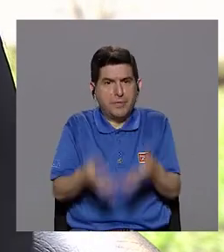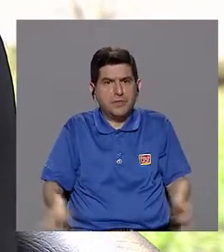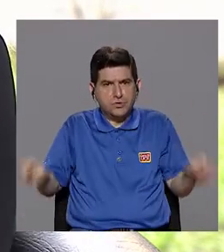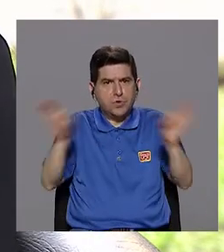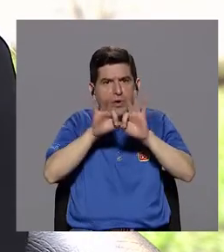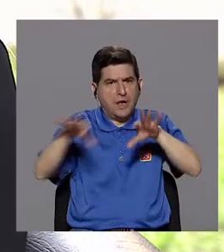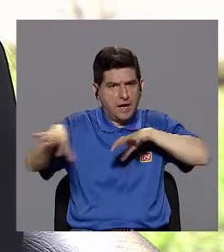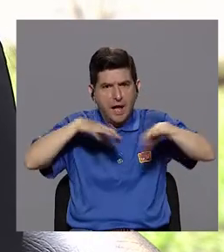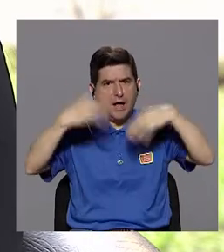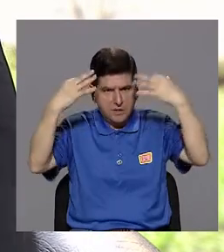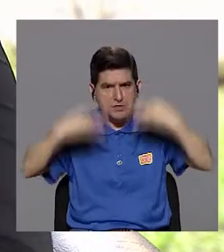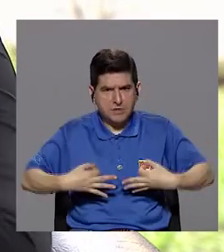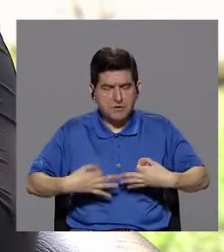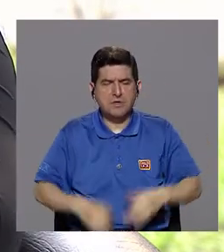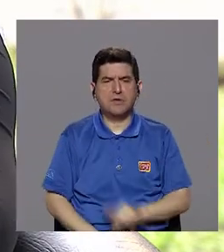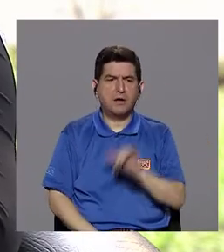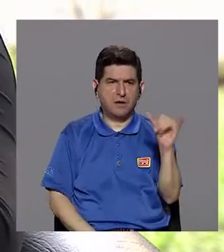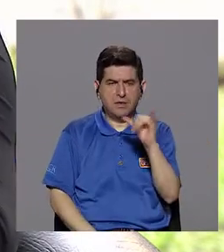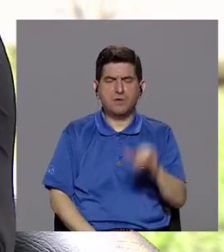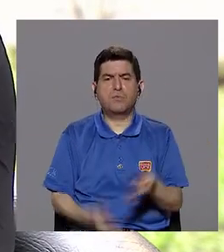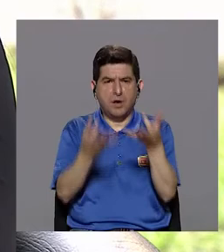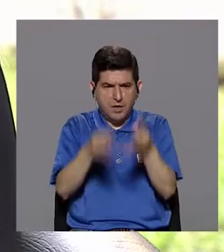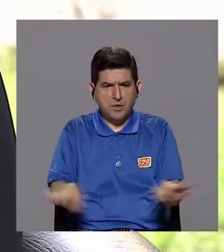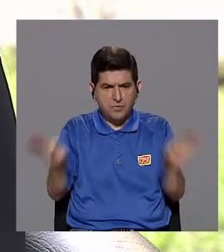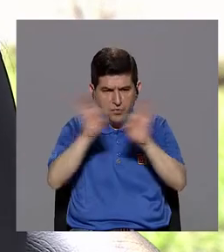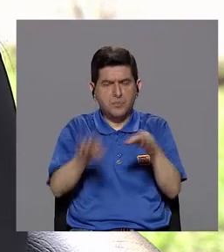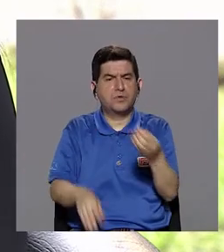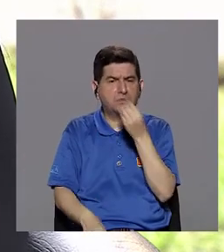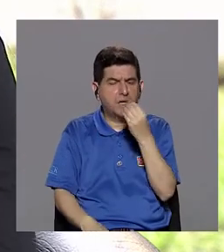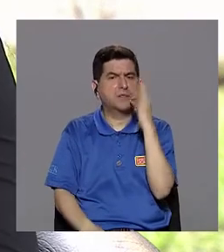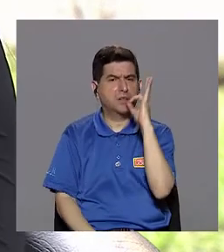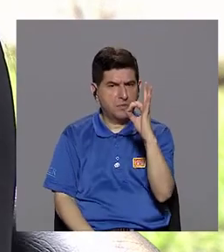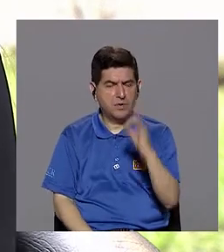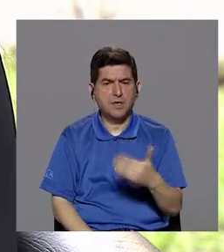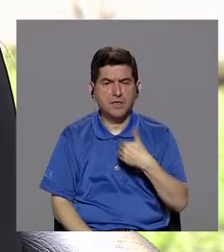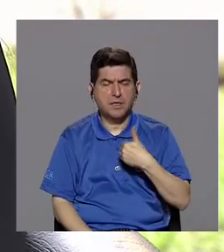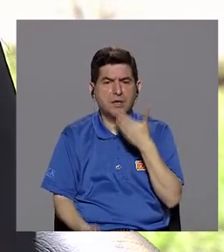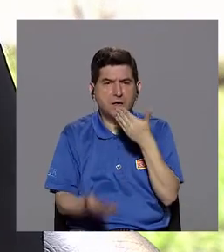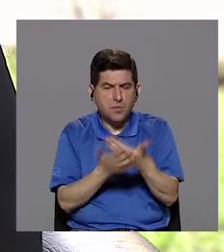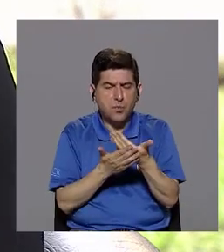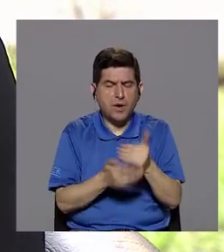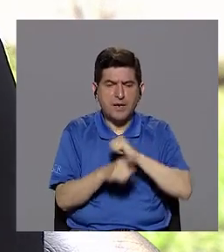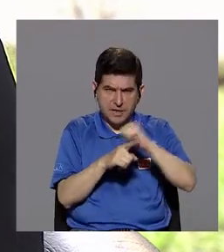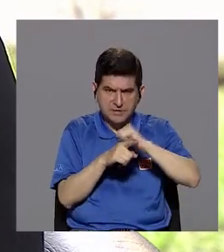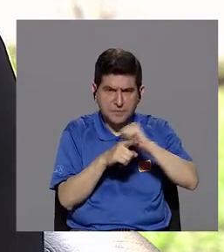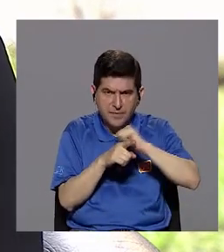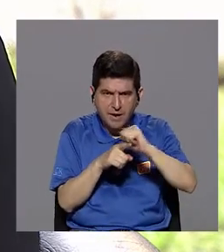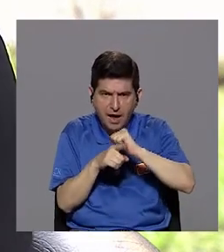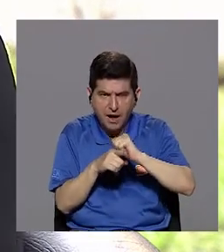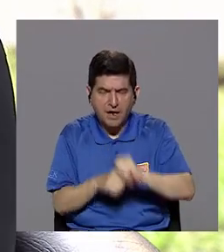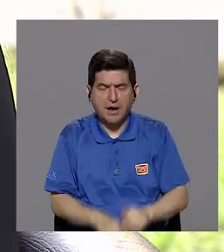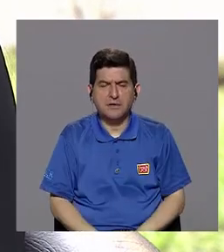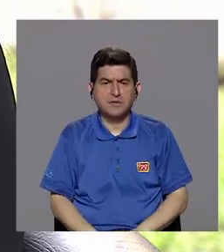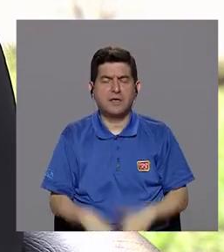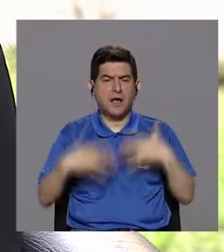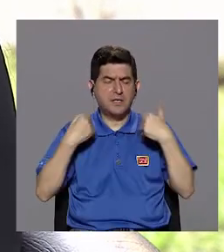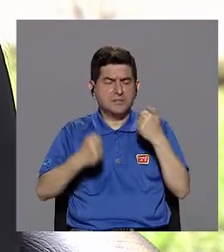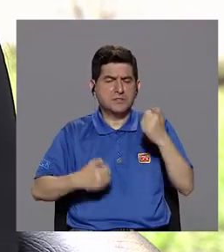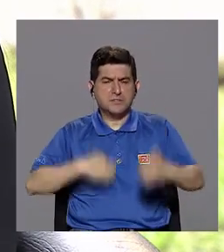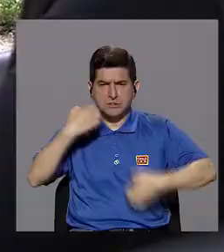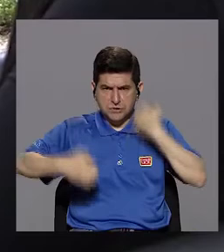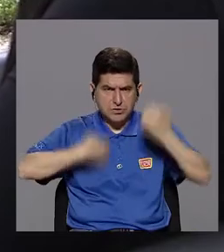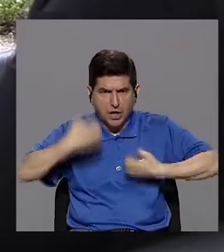importante hacer actividad física, es importante alimentarse bien, tener muy buenas prácticas de alimentación, su salud